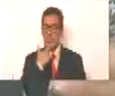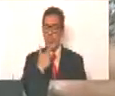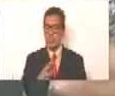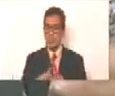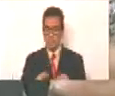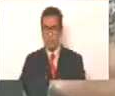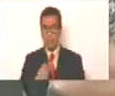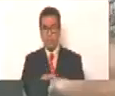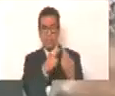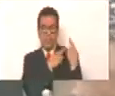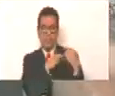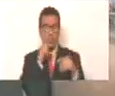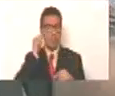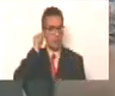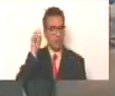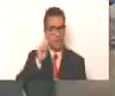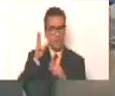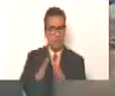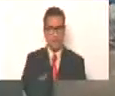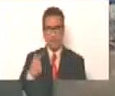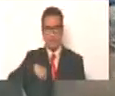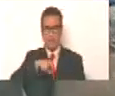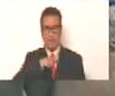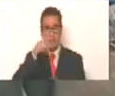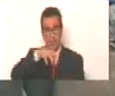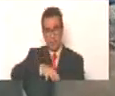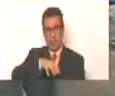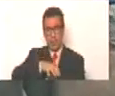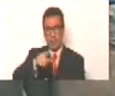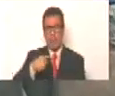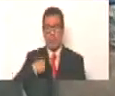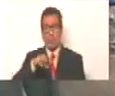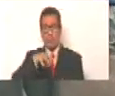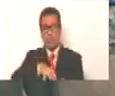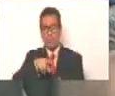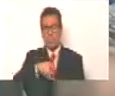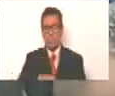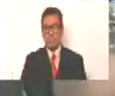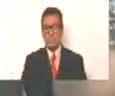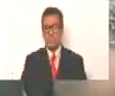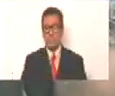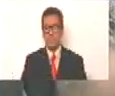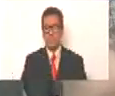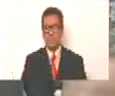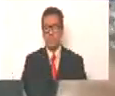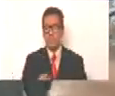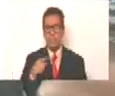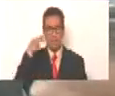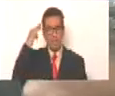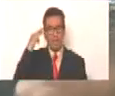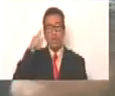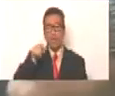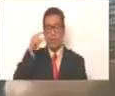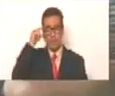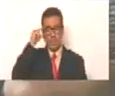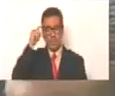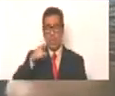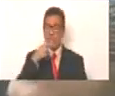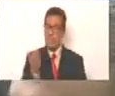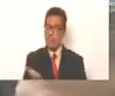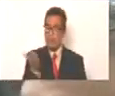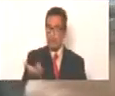mujer venezolana en nuestro Palacio Legislativo, en nuestro hemiciclo. Y bueno, es conmemorar una fecha tan importante que no es solo el